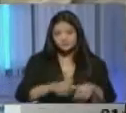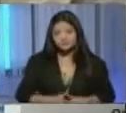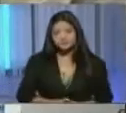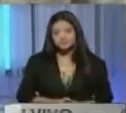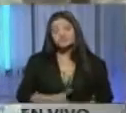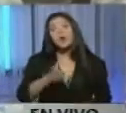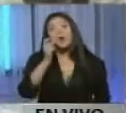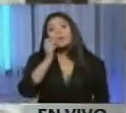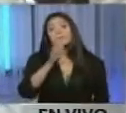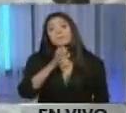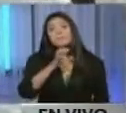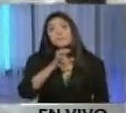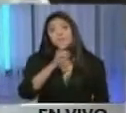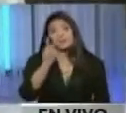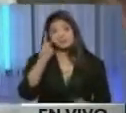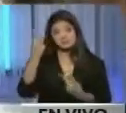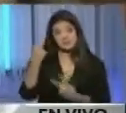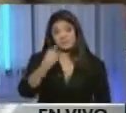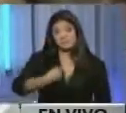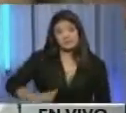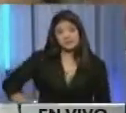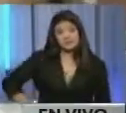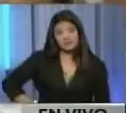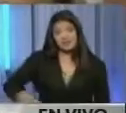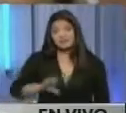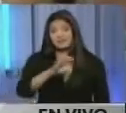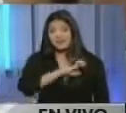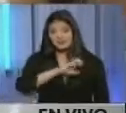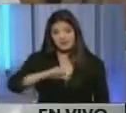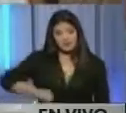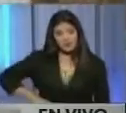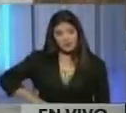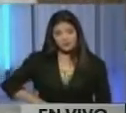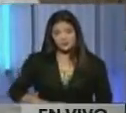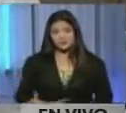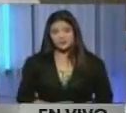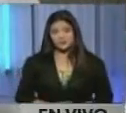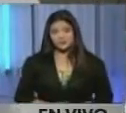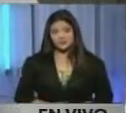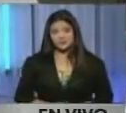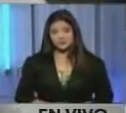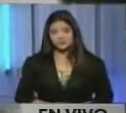Salvador Sánchez Serén, presidente de la República del Salvador.